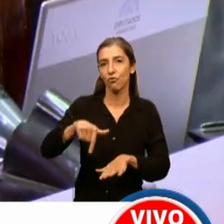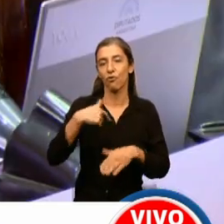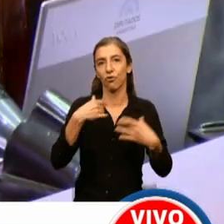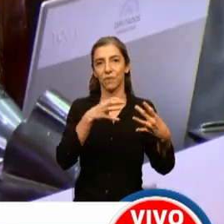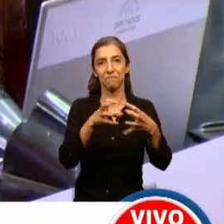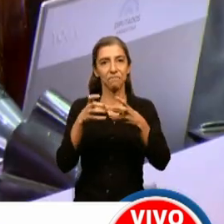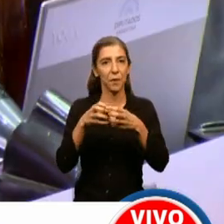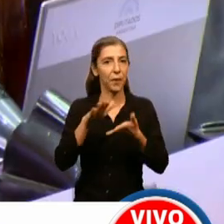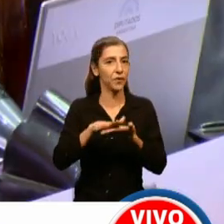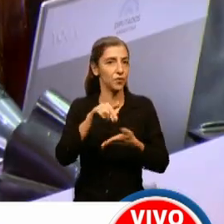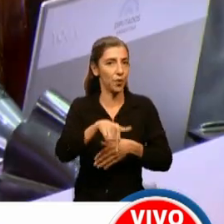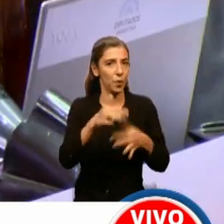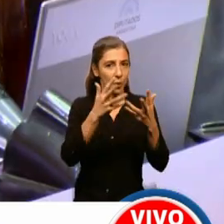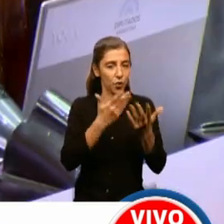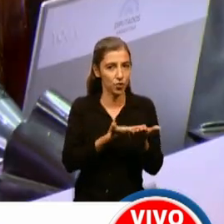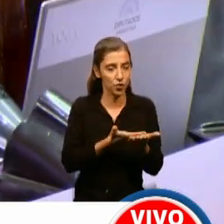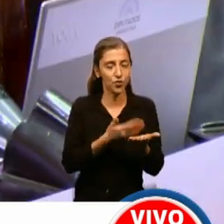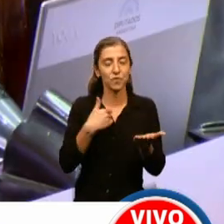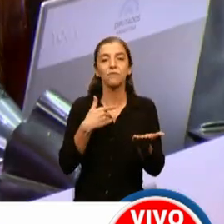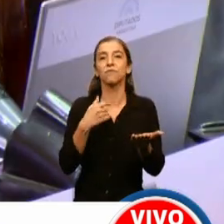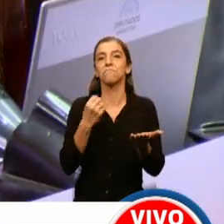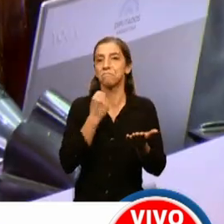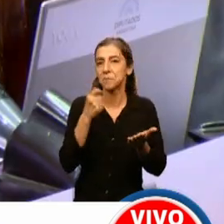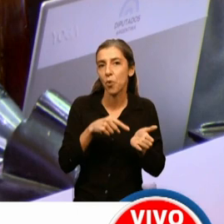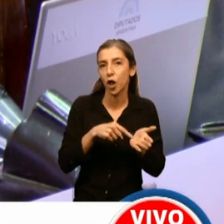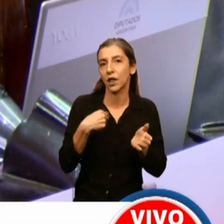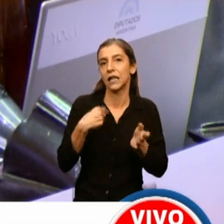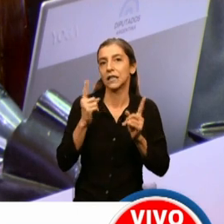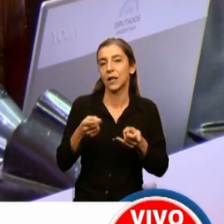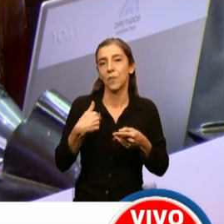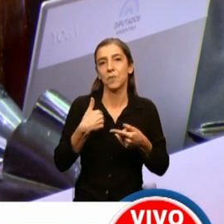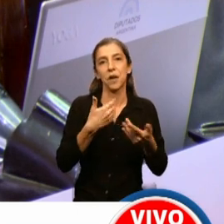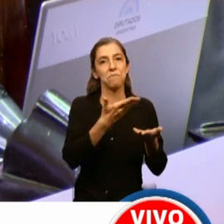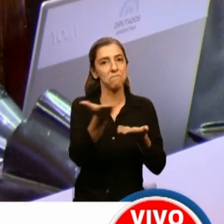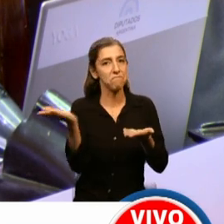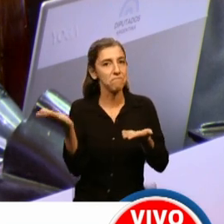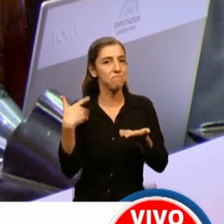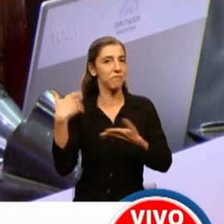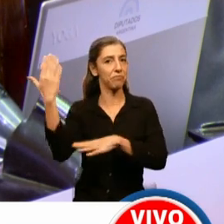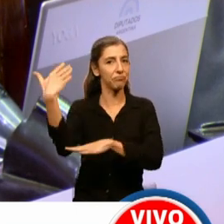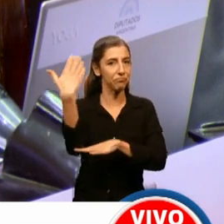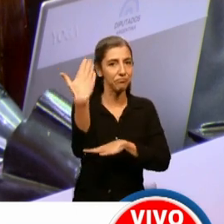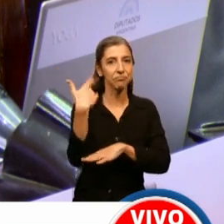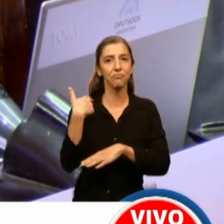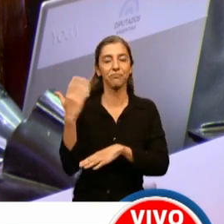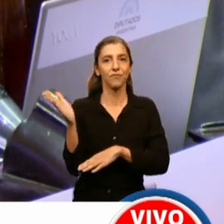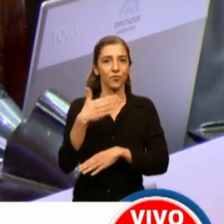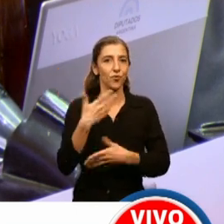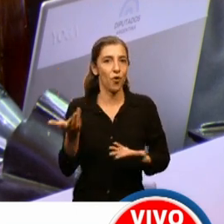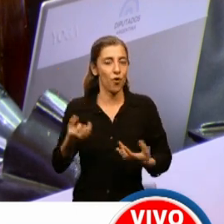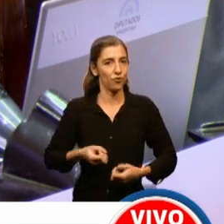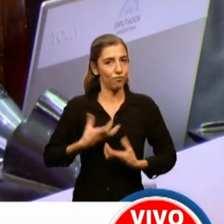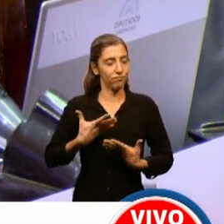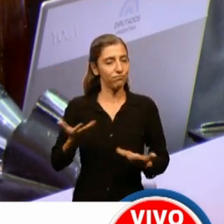debatiendo un proyecto como este y donde las expresiones han sido concordes y no es casual por cuánto